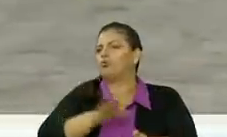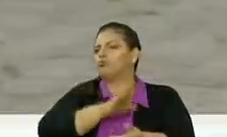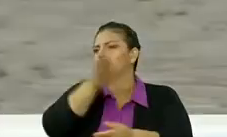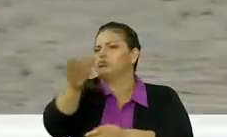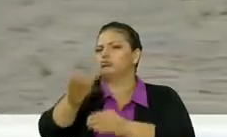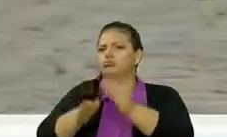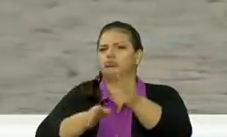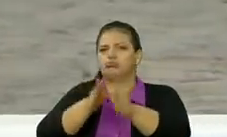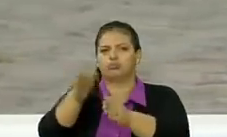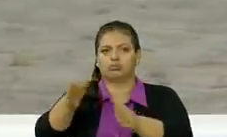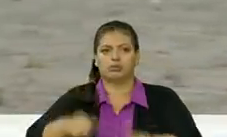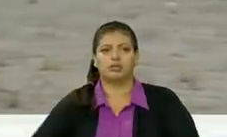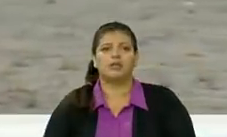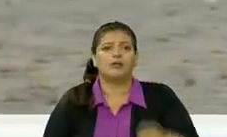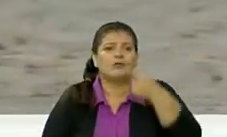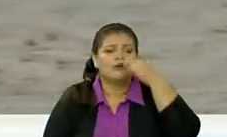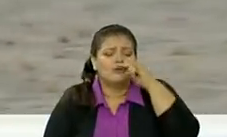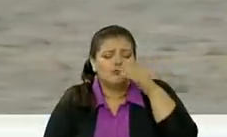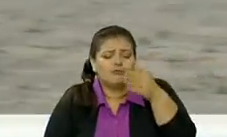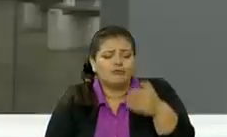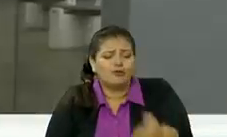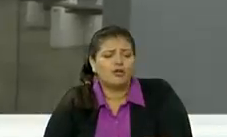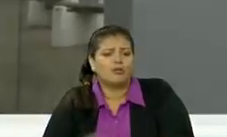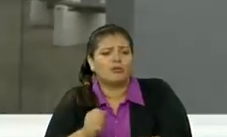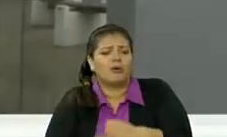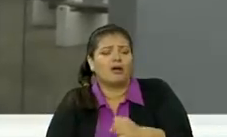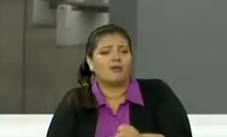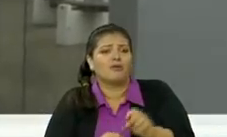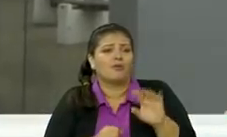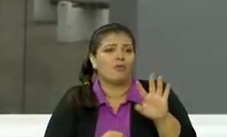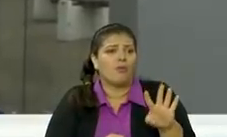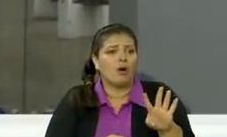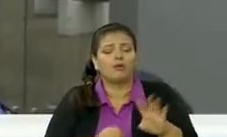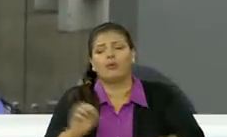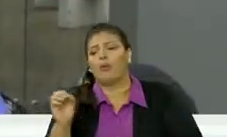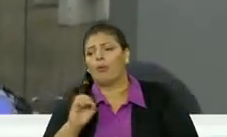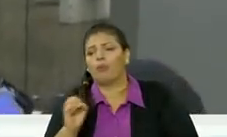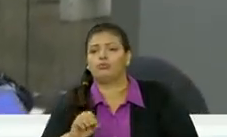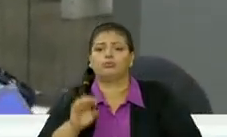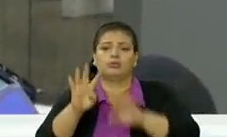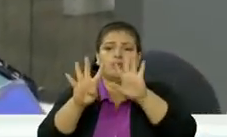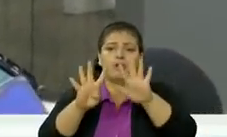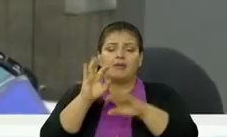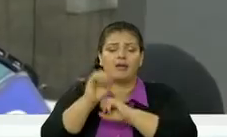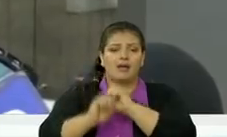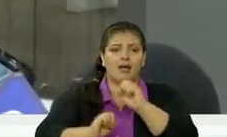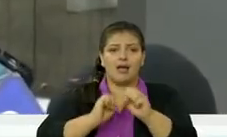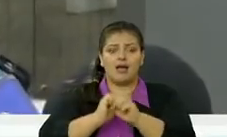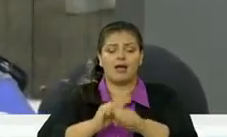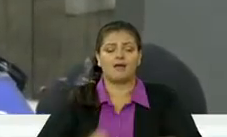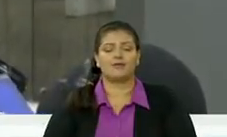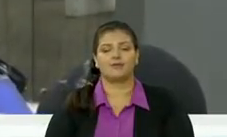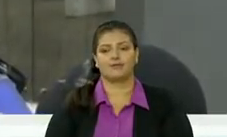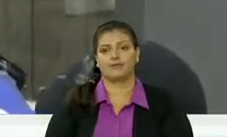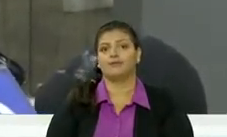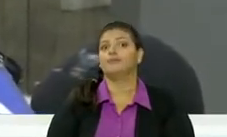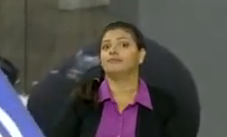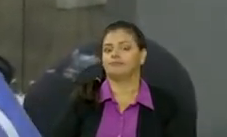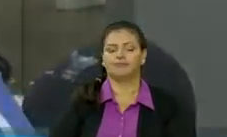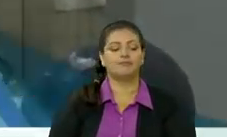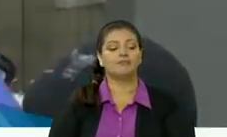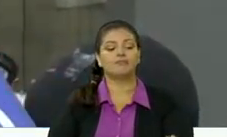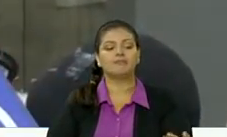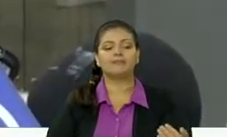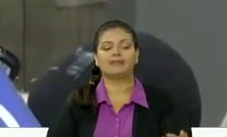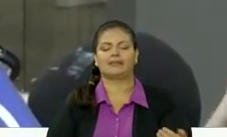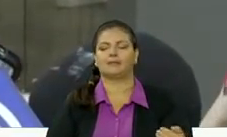en edades de entre 4 y 9 años. Al momento de hacer este operativo, al niño de 4 años